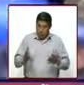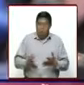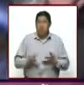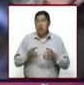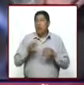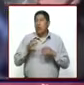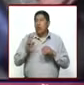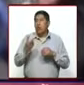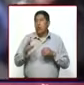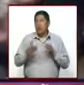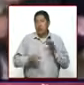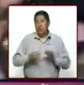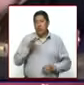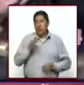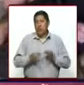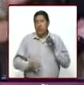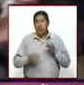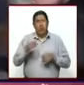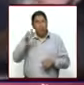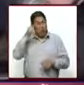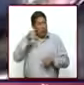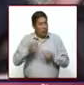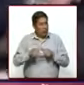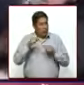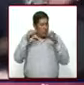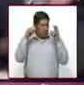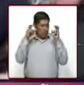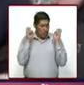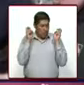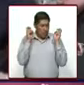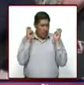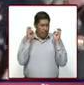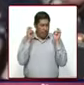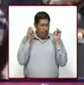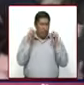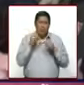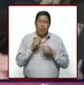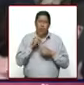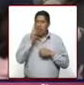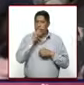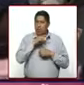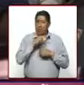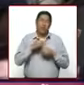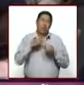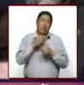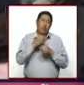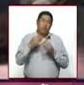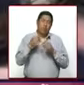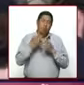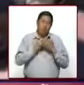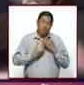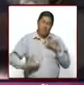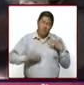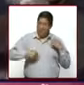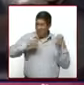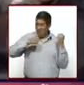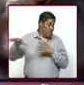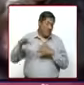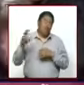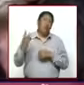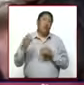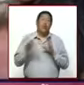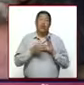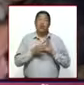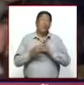existir un doble juzgamiento, porque debemos recordar que el caso denominado falsamente Golpe 2 tenía vinculación con